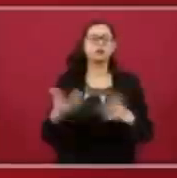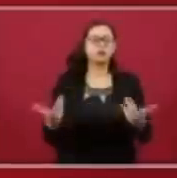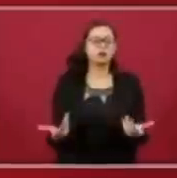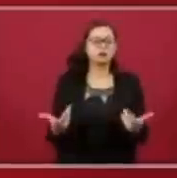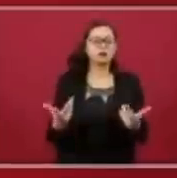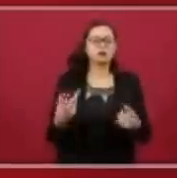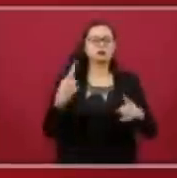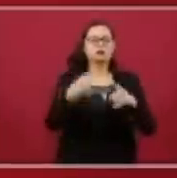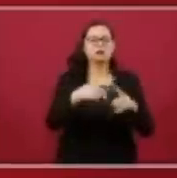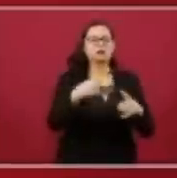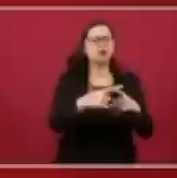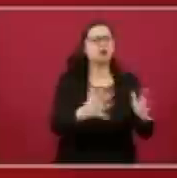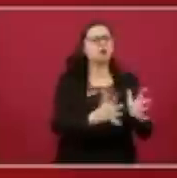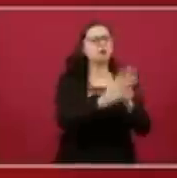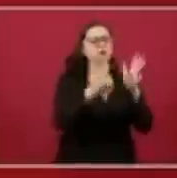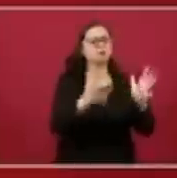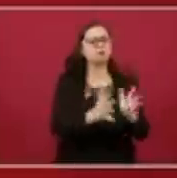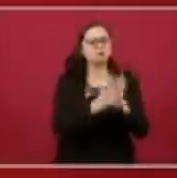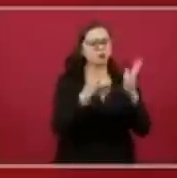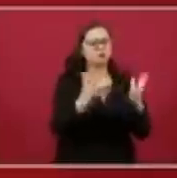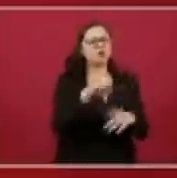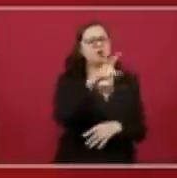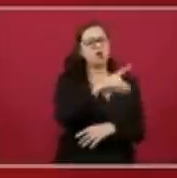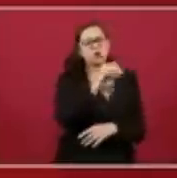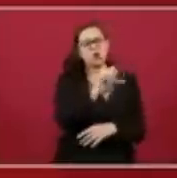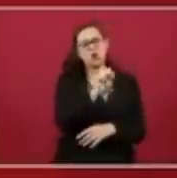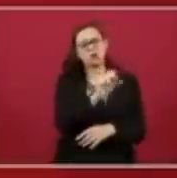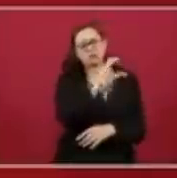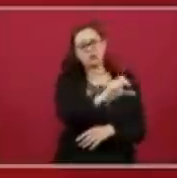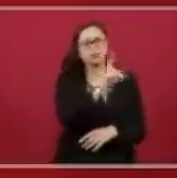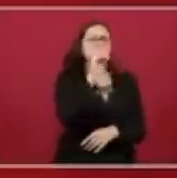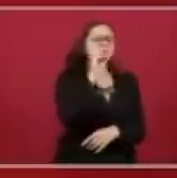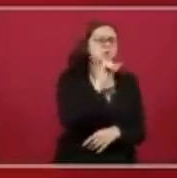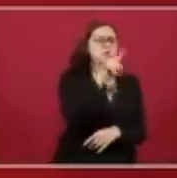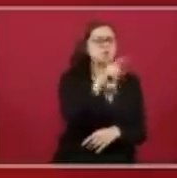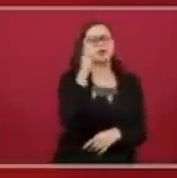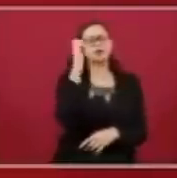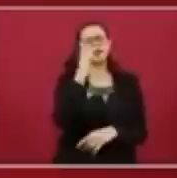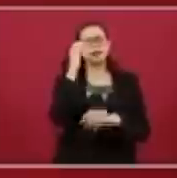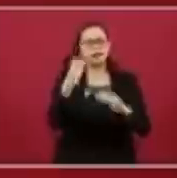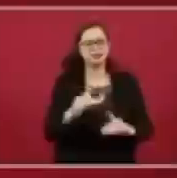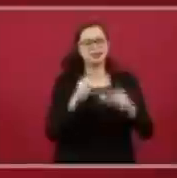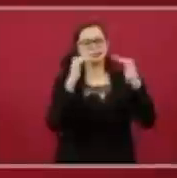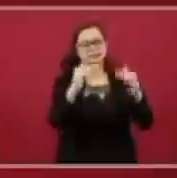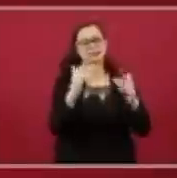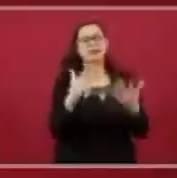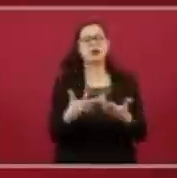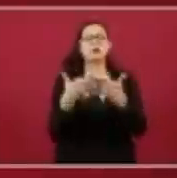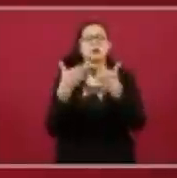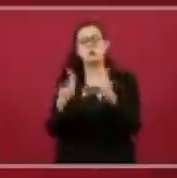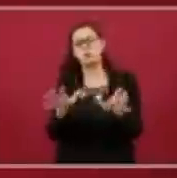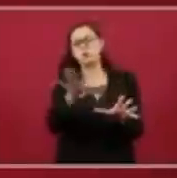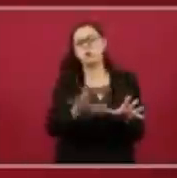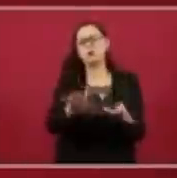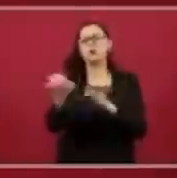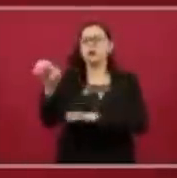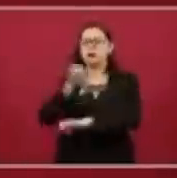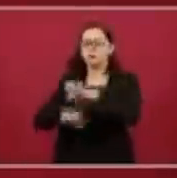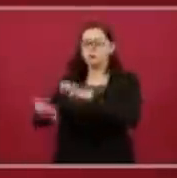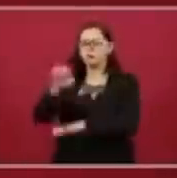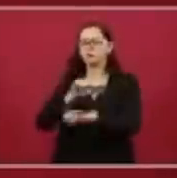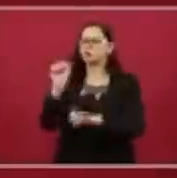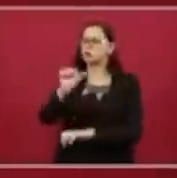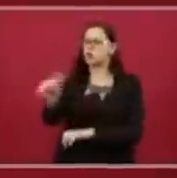personas de las mujeres, de las organizaciones civiles, de la academia, del sector público, de las empresas y de